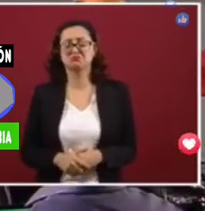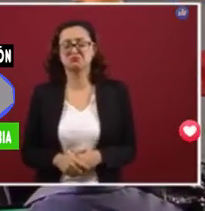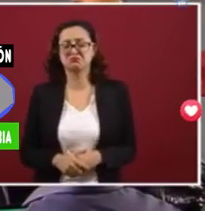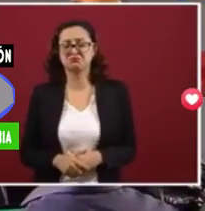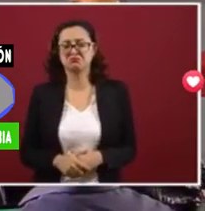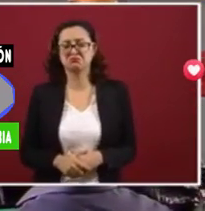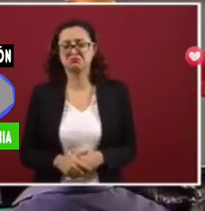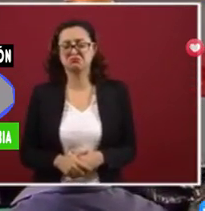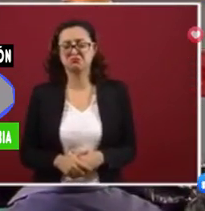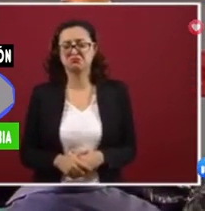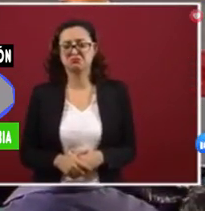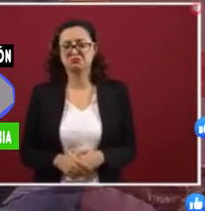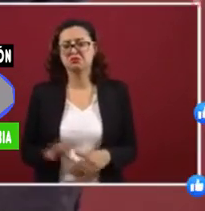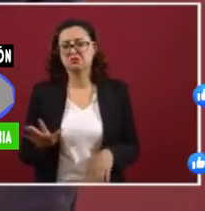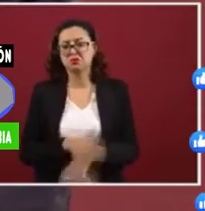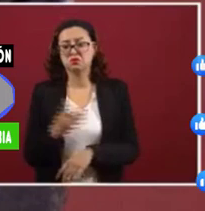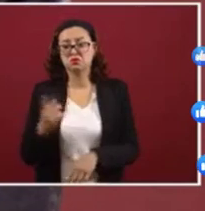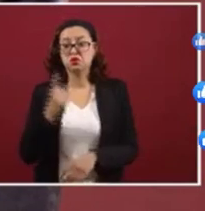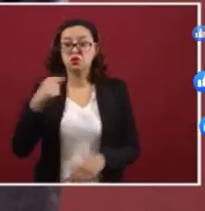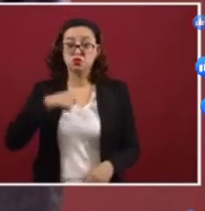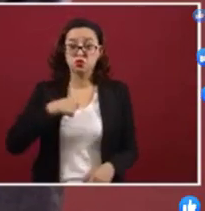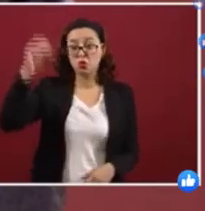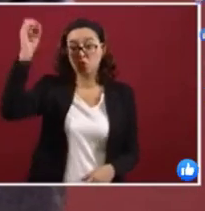para no dar pie